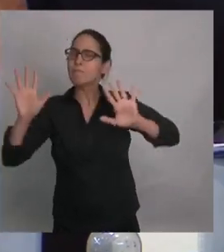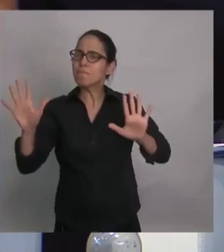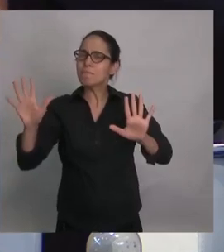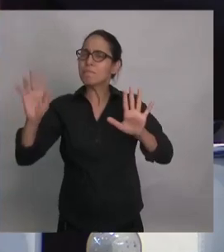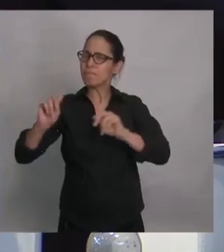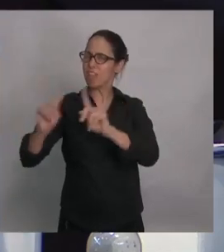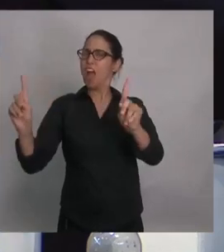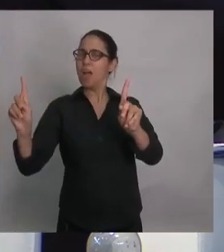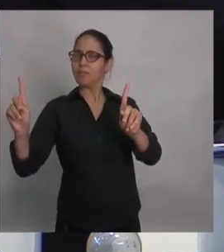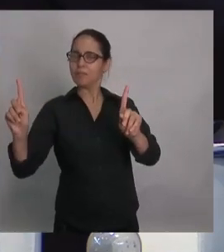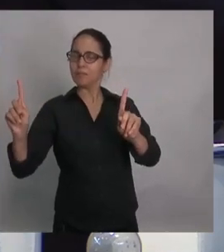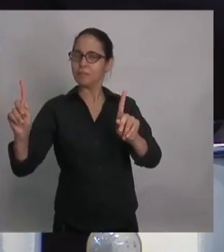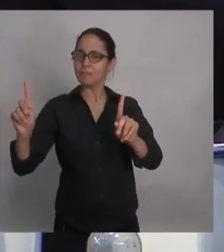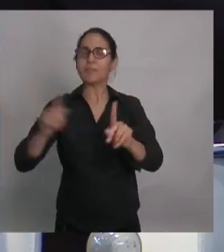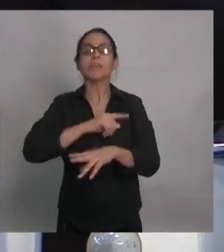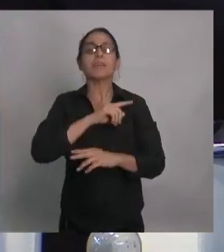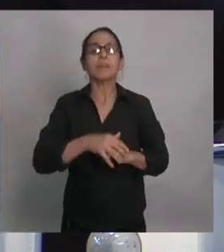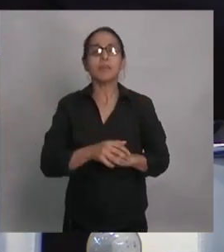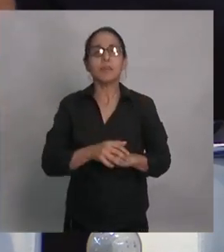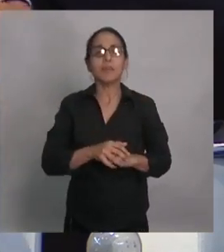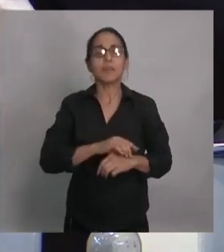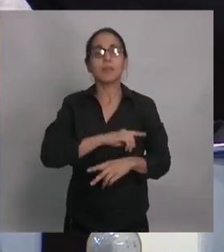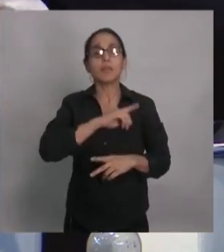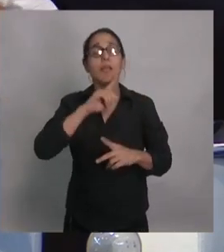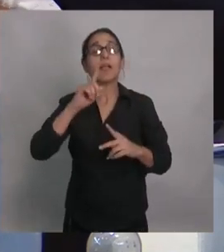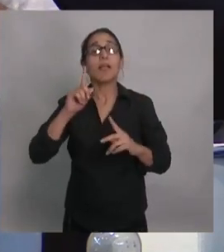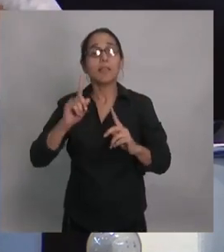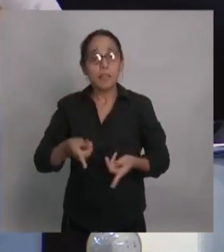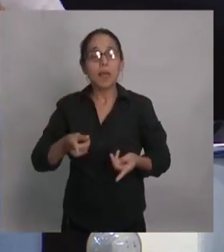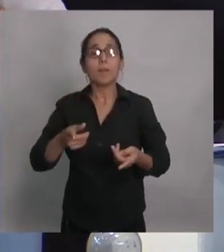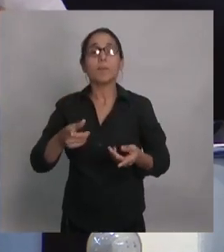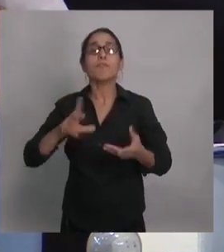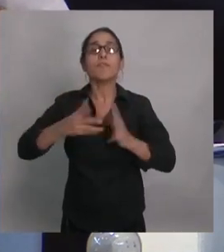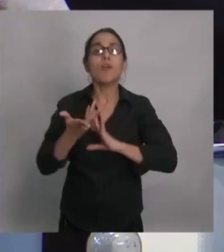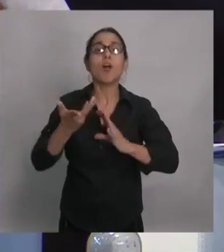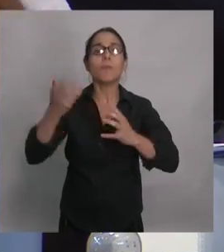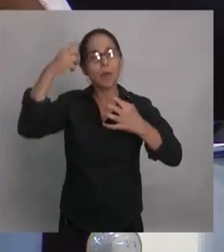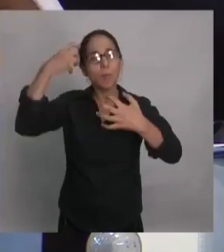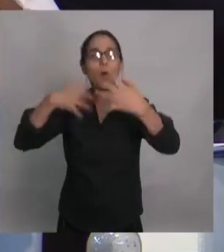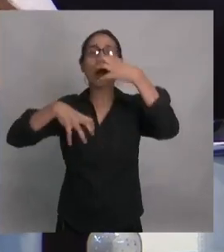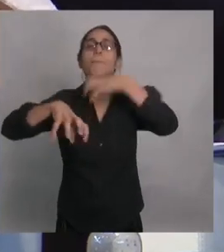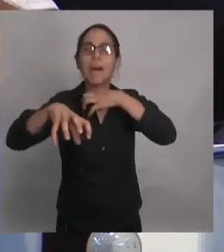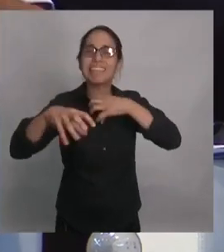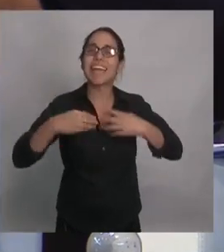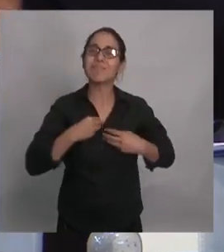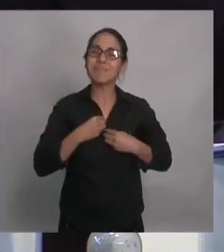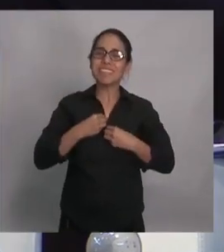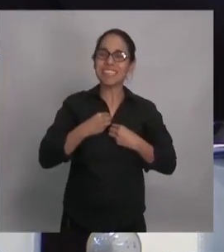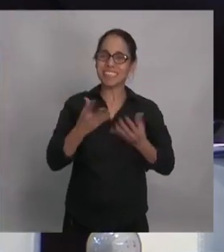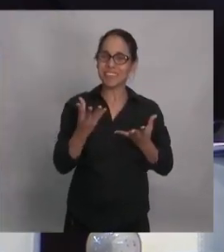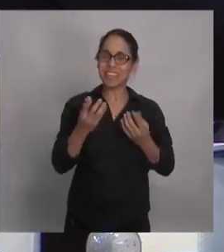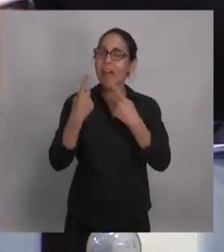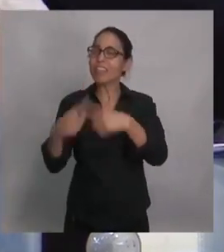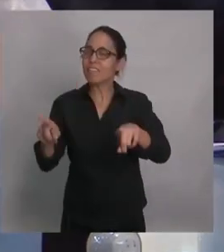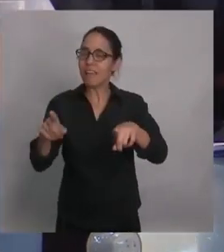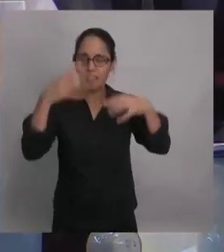con una pedagogía con la empatía y la sensibilidad frente a la pedagogía de